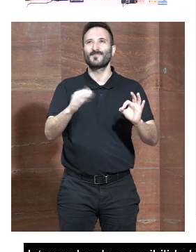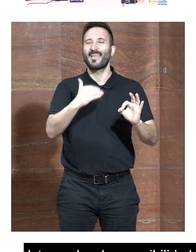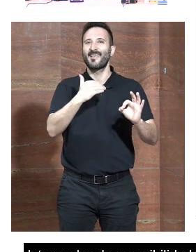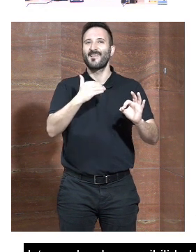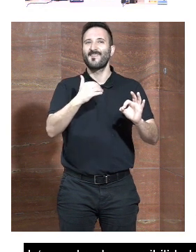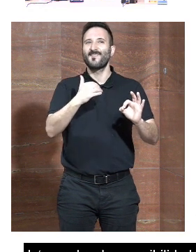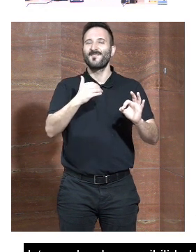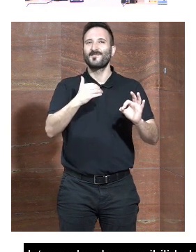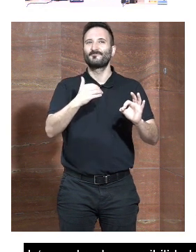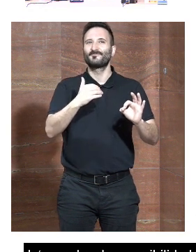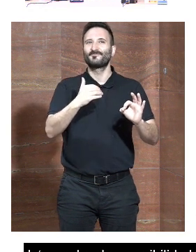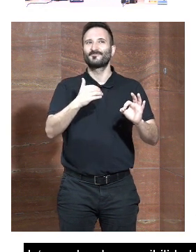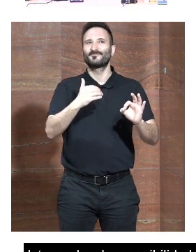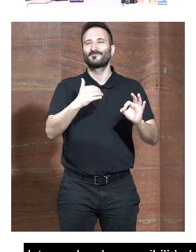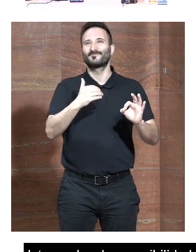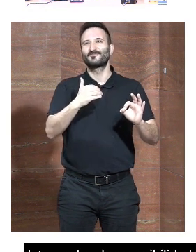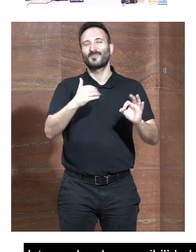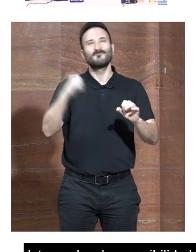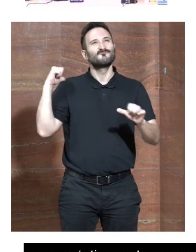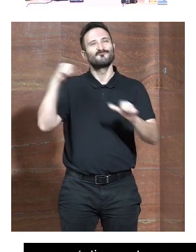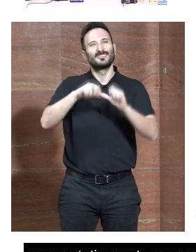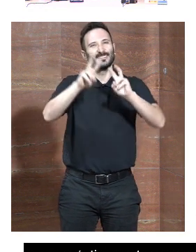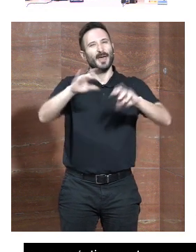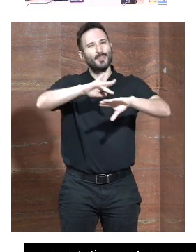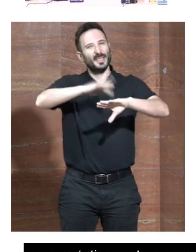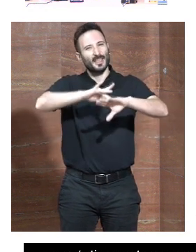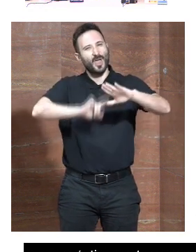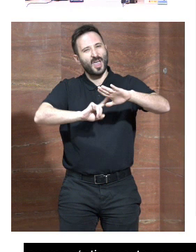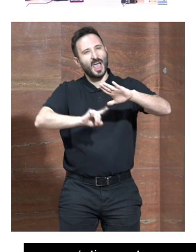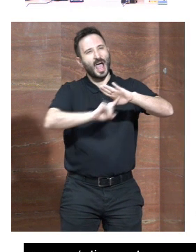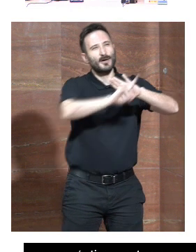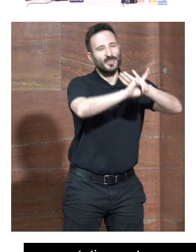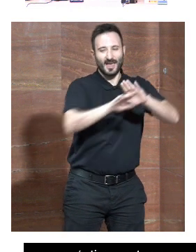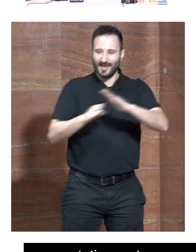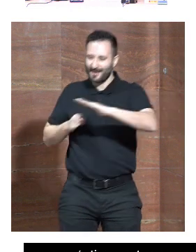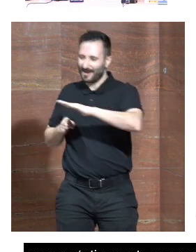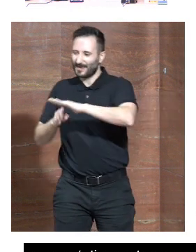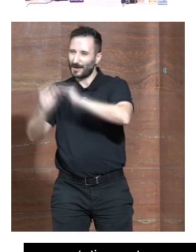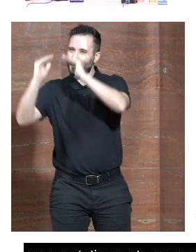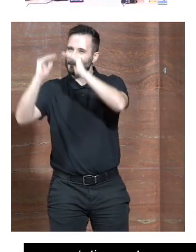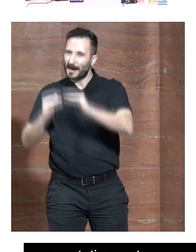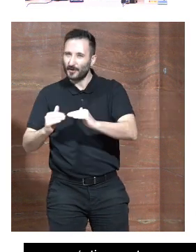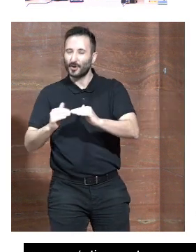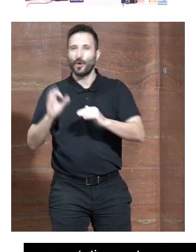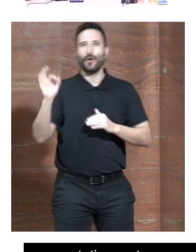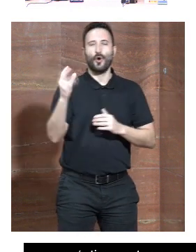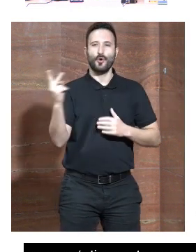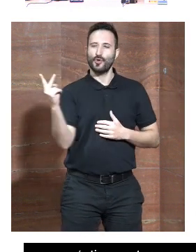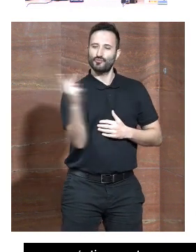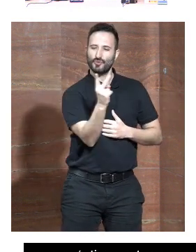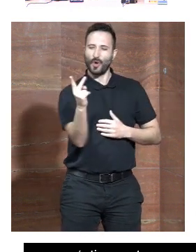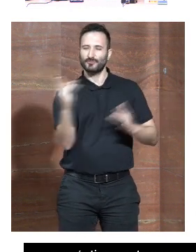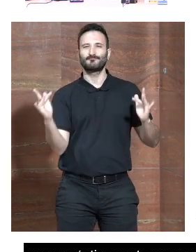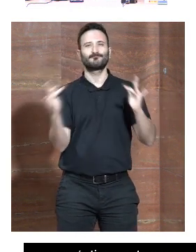a que se está avanzando mucho en digitalización y no en accesibilidad. ¿Podemos inferir una correlación en